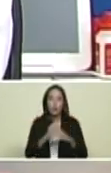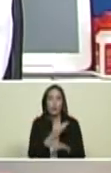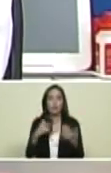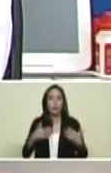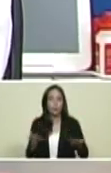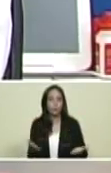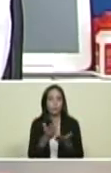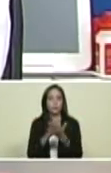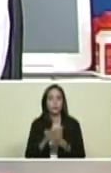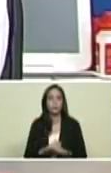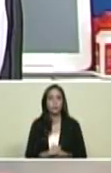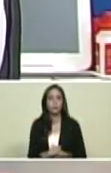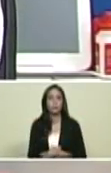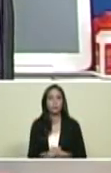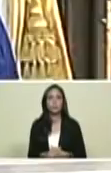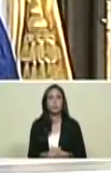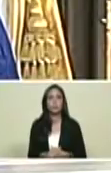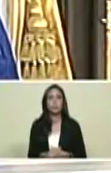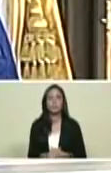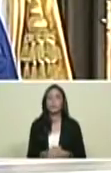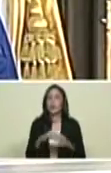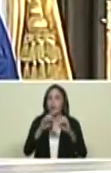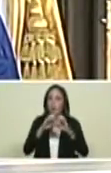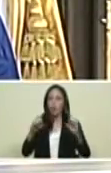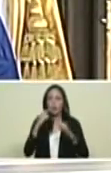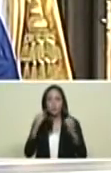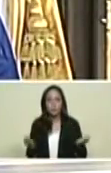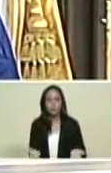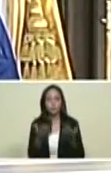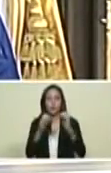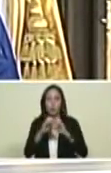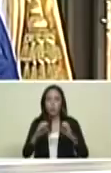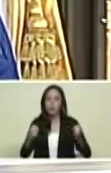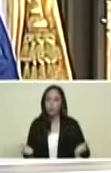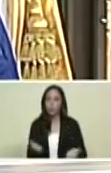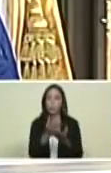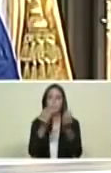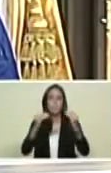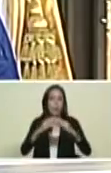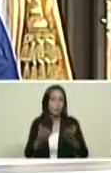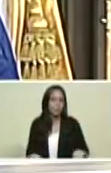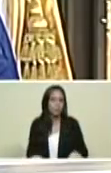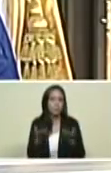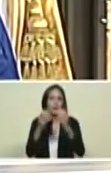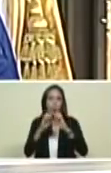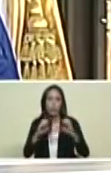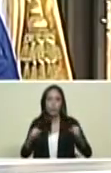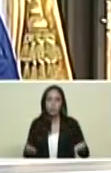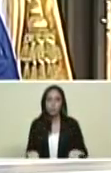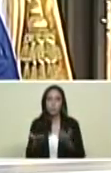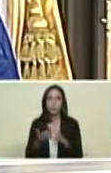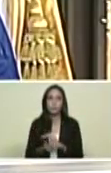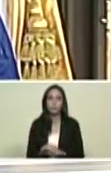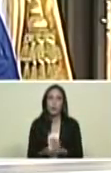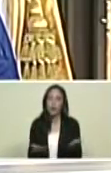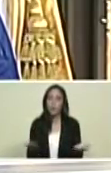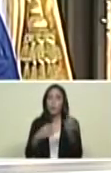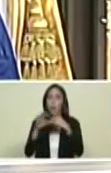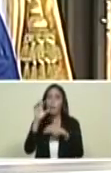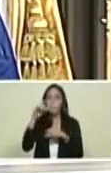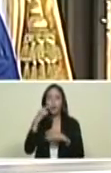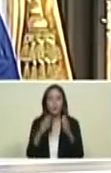ahora un gobierno que los acompaña. Educación, educación y más educación para construir una